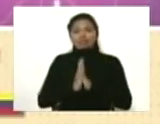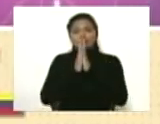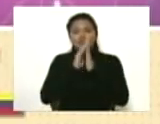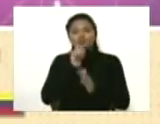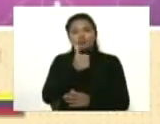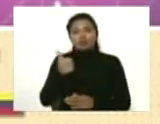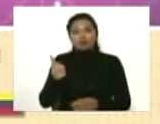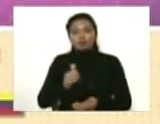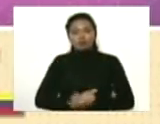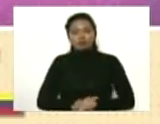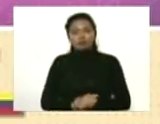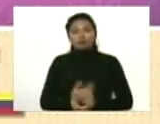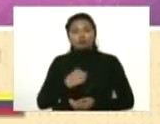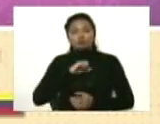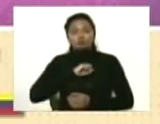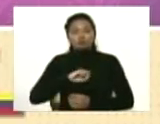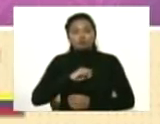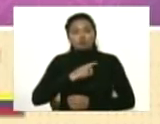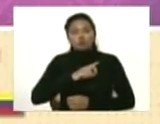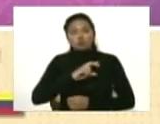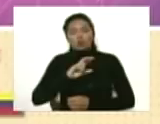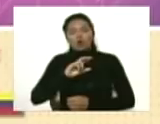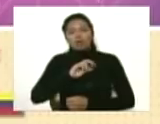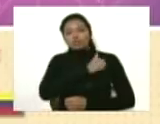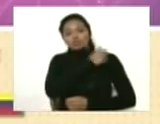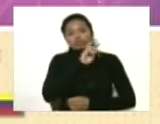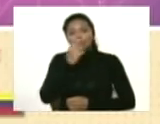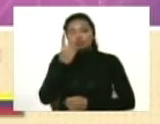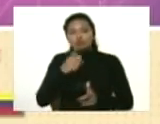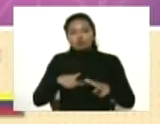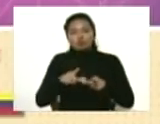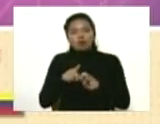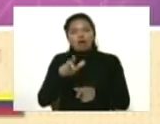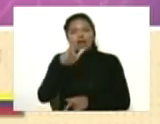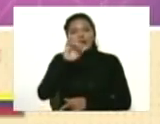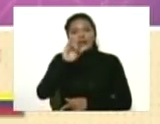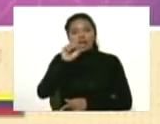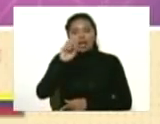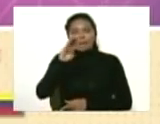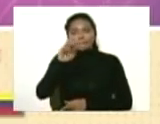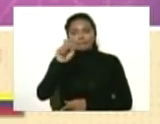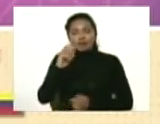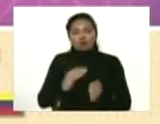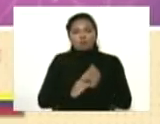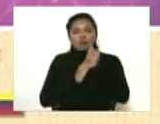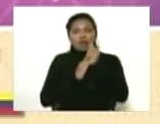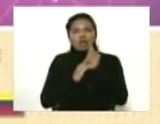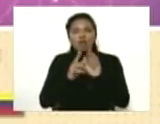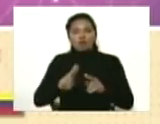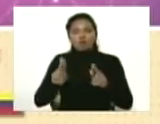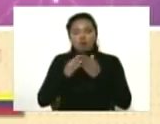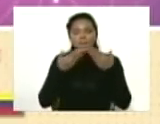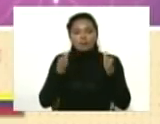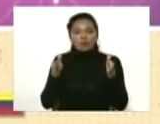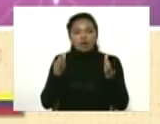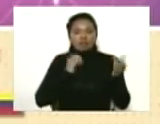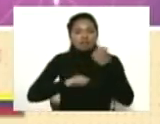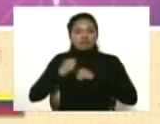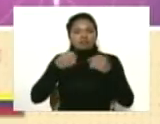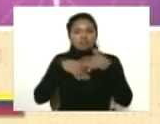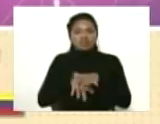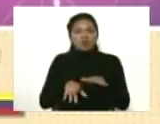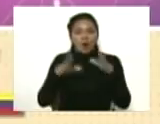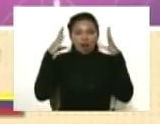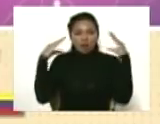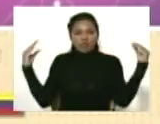sabios. Soy la sargento segundo de milicia Lisbé Muchacho, comandante de la Unidad Popular de Defensa Integral La